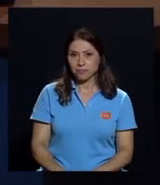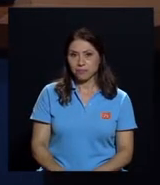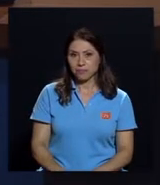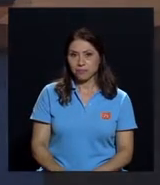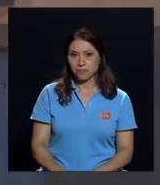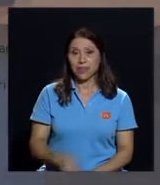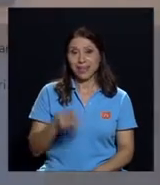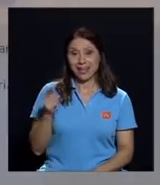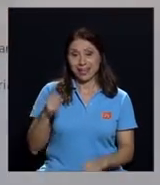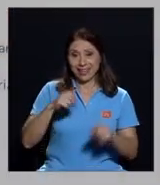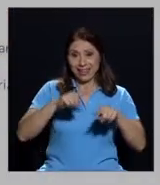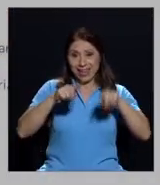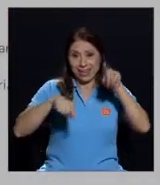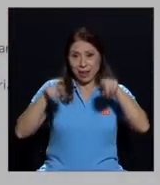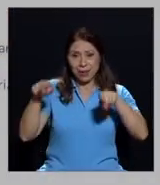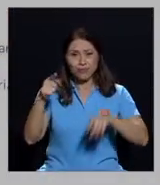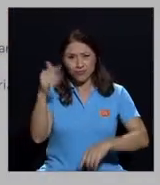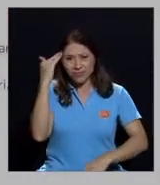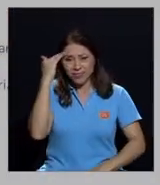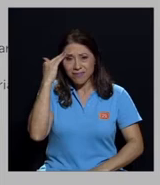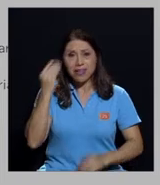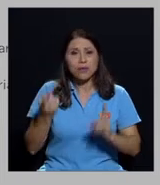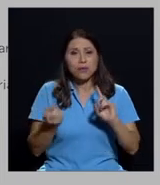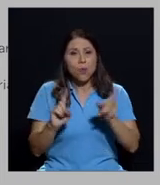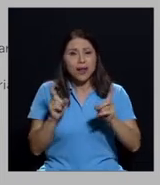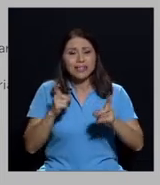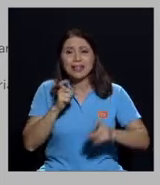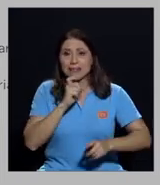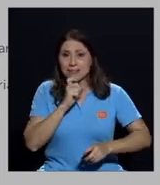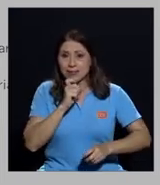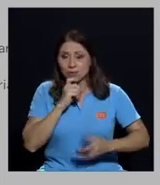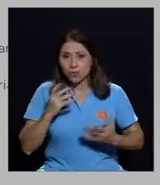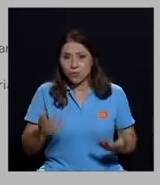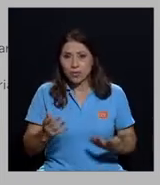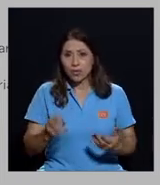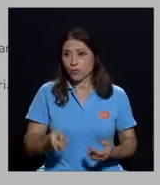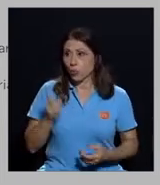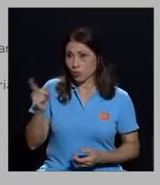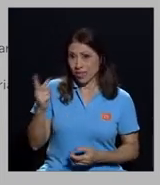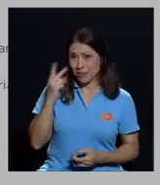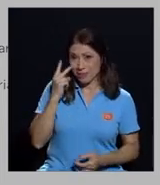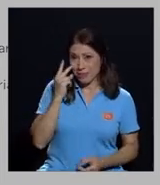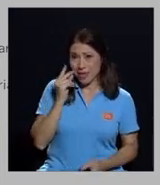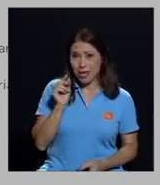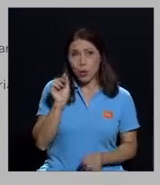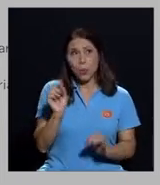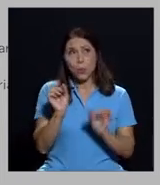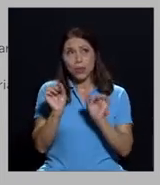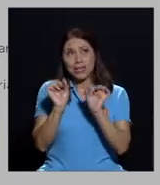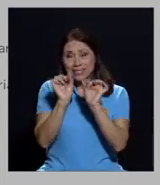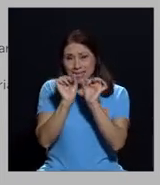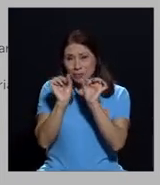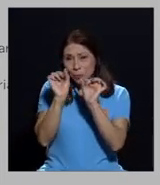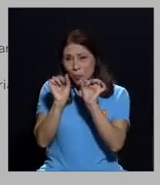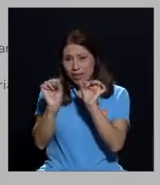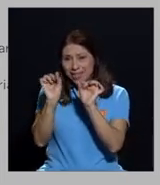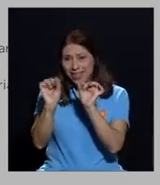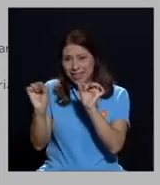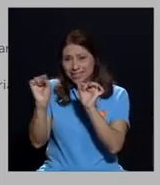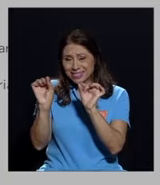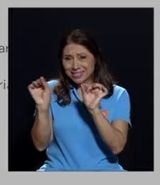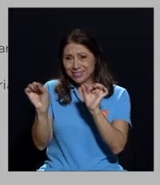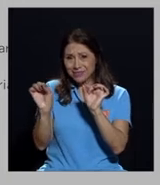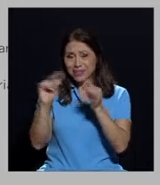y el diagrama y sabe cuál es la dificultad usted ve esas bolitas bueno eso es bolitas lo que está diciendo es el